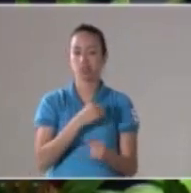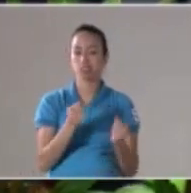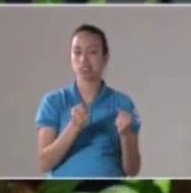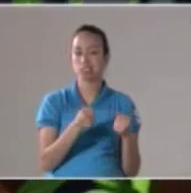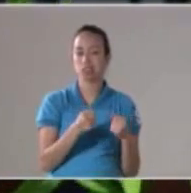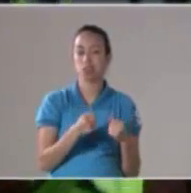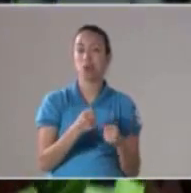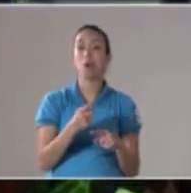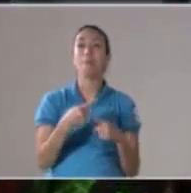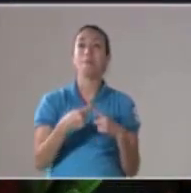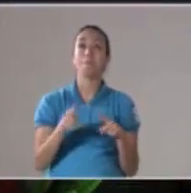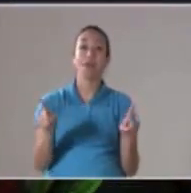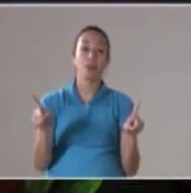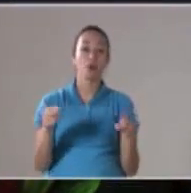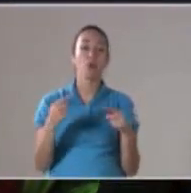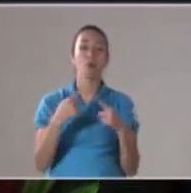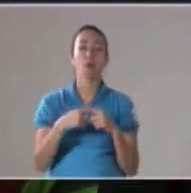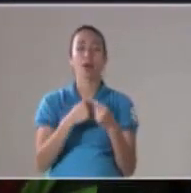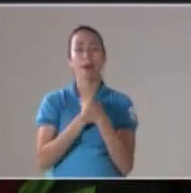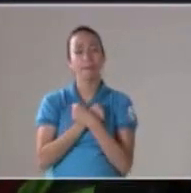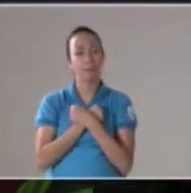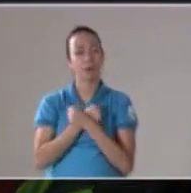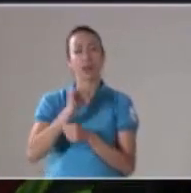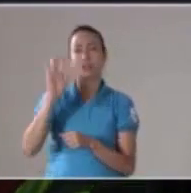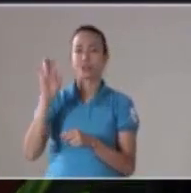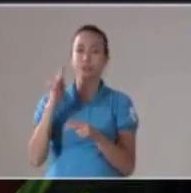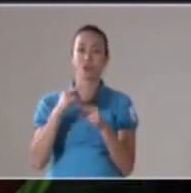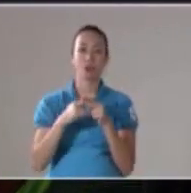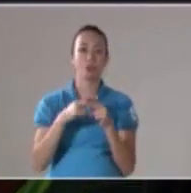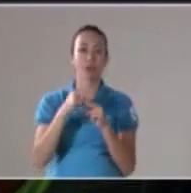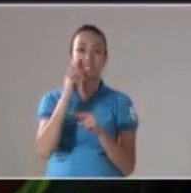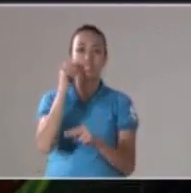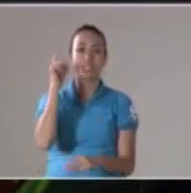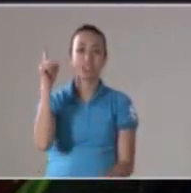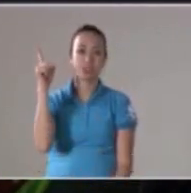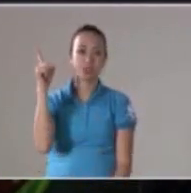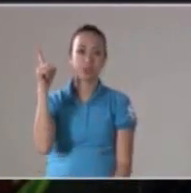Pero por amor a tu nombre, Señor,